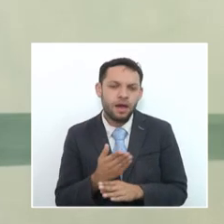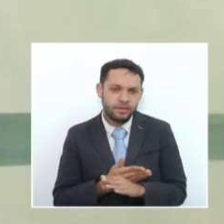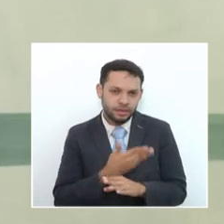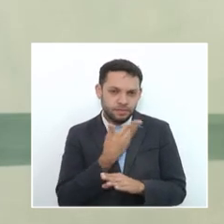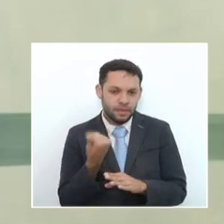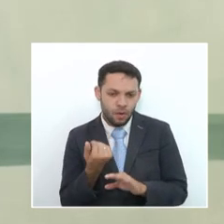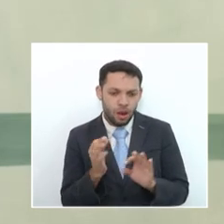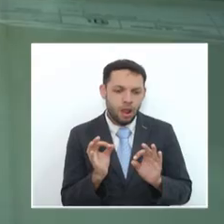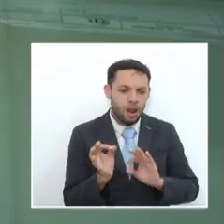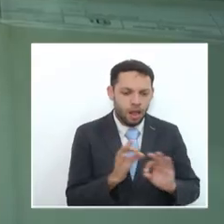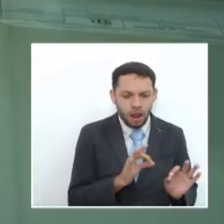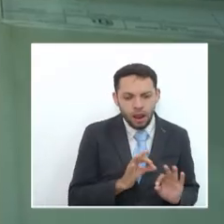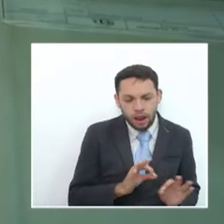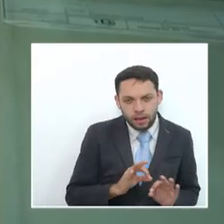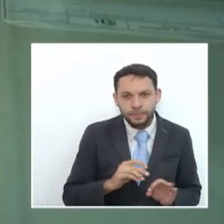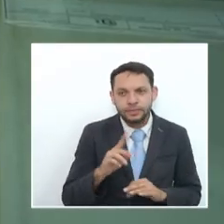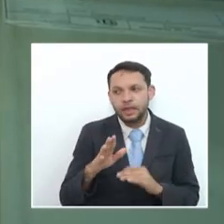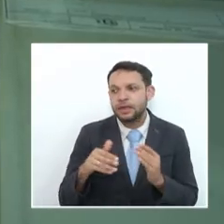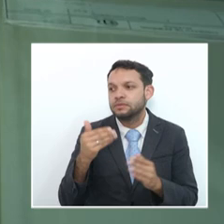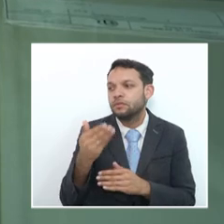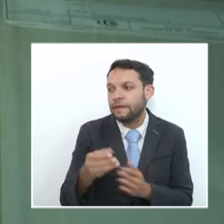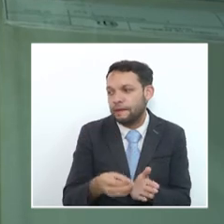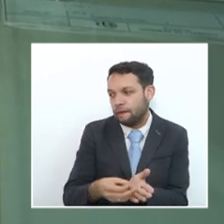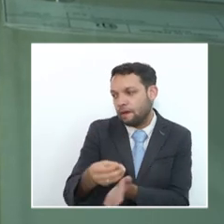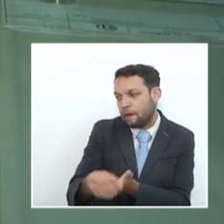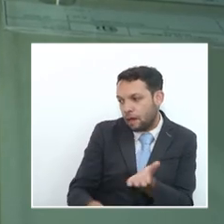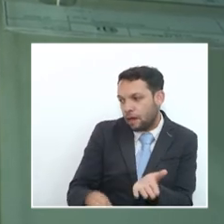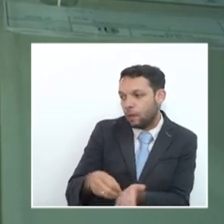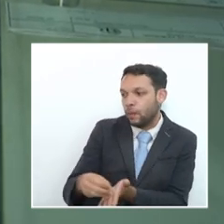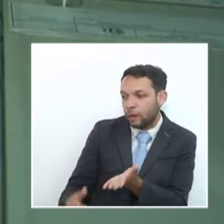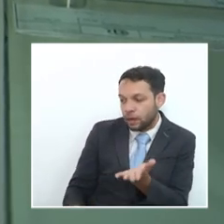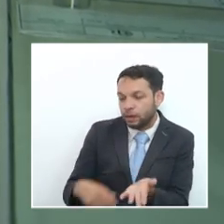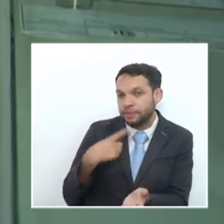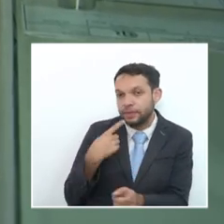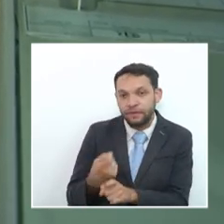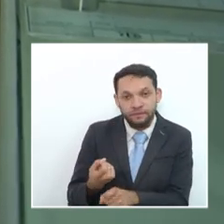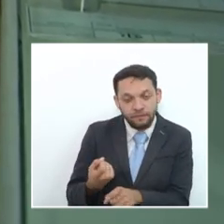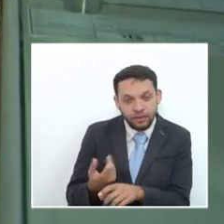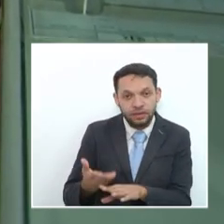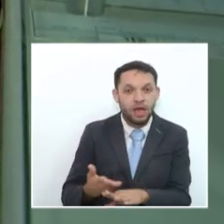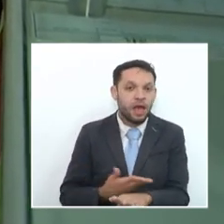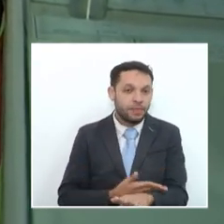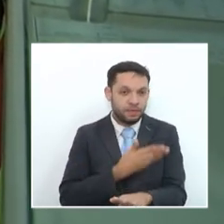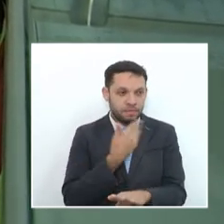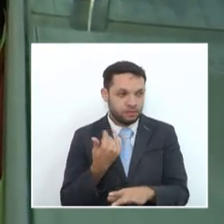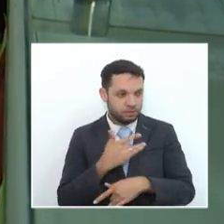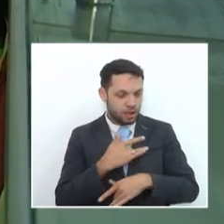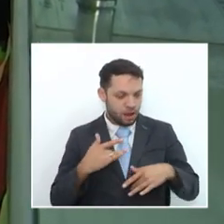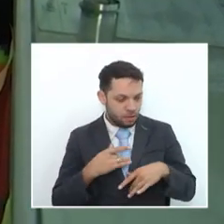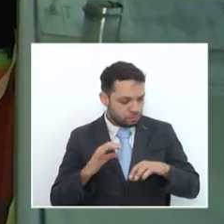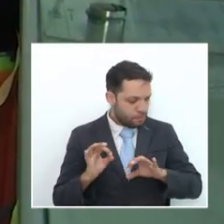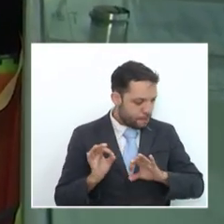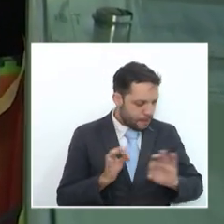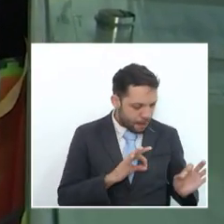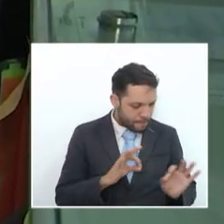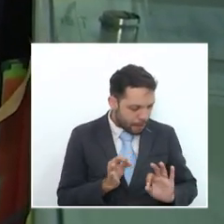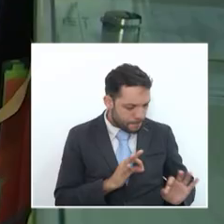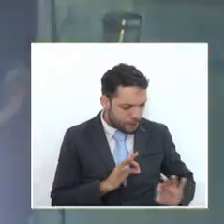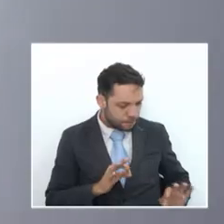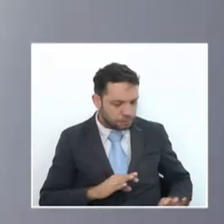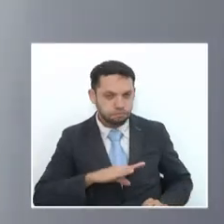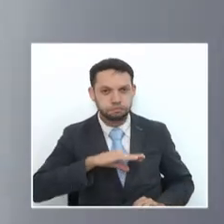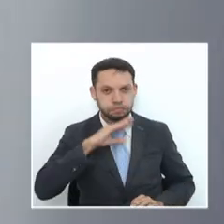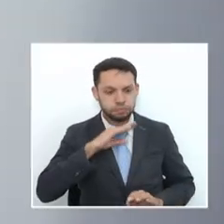pagar exámenes más costosos o algo más costoso, porque va a llegar aliviado a un sitio maravilloso para estar